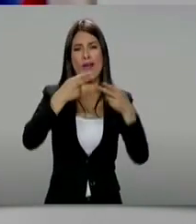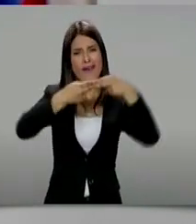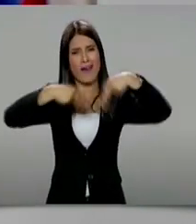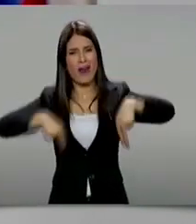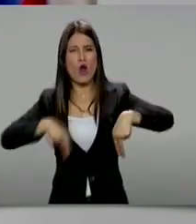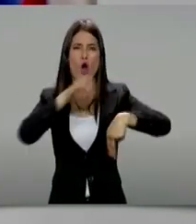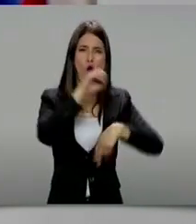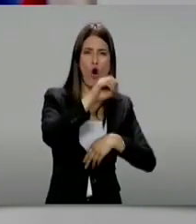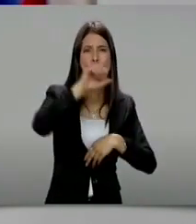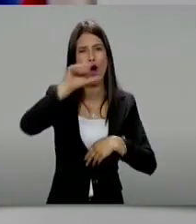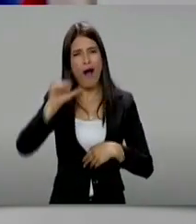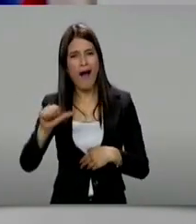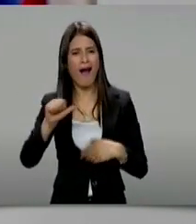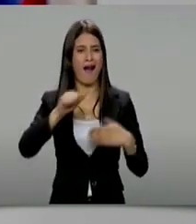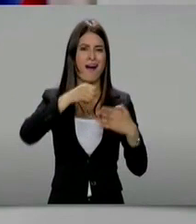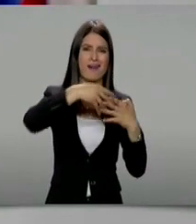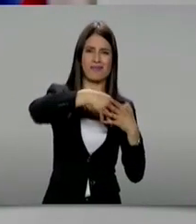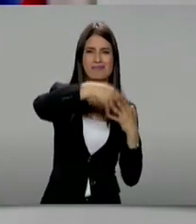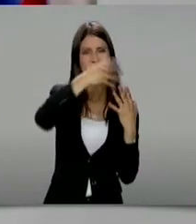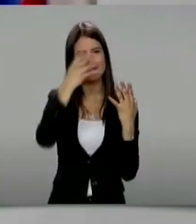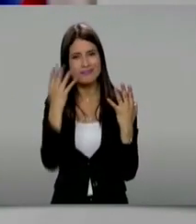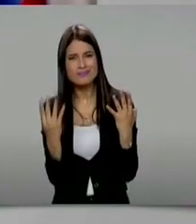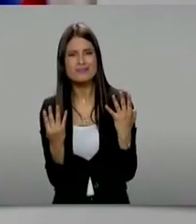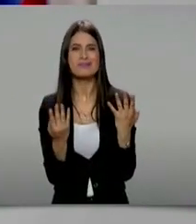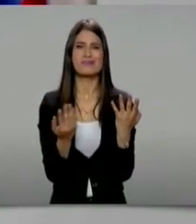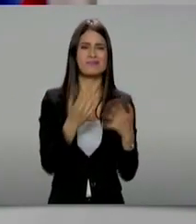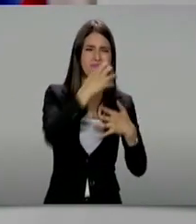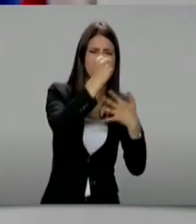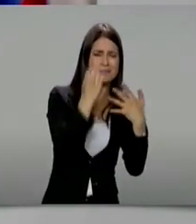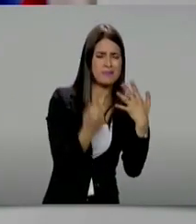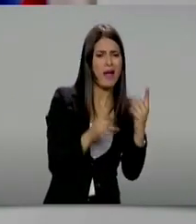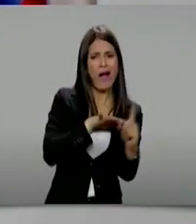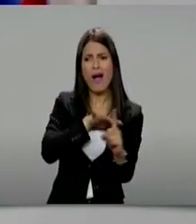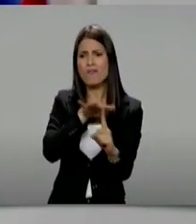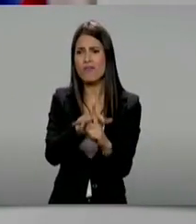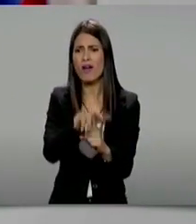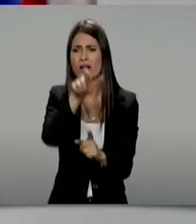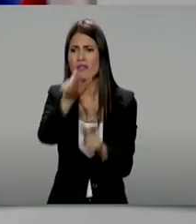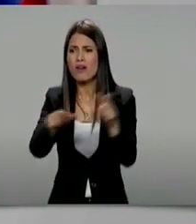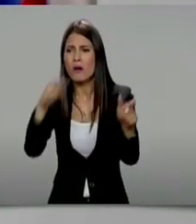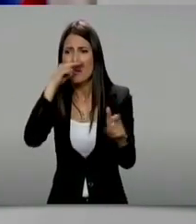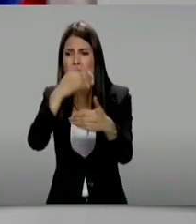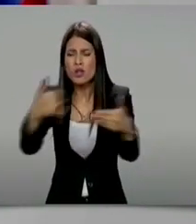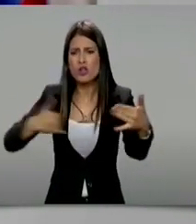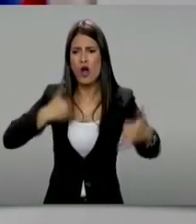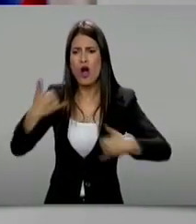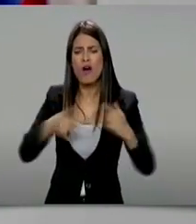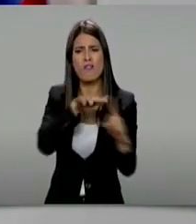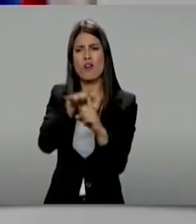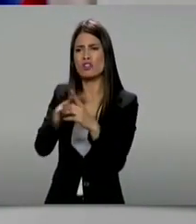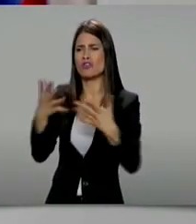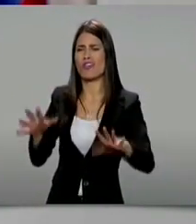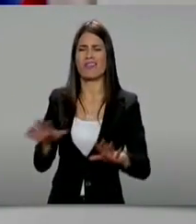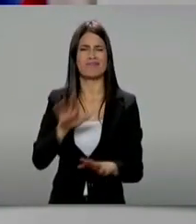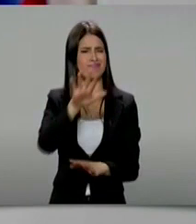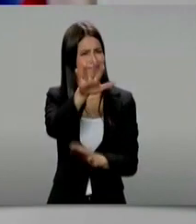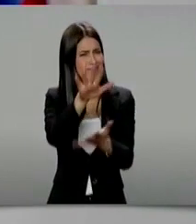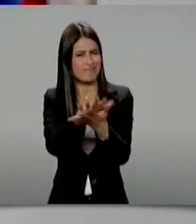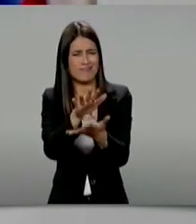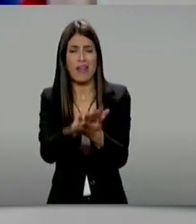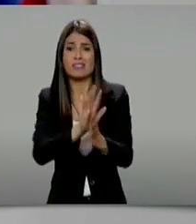valores de la familia Pues bien ese tema fue revisado con sumo cuidado por la iglesia